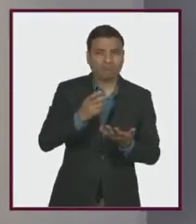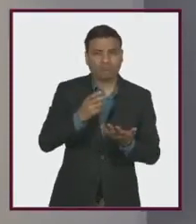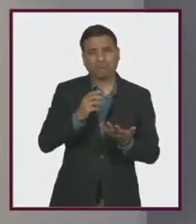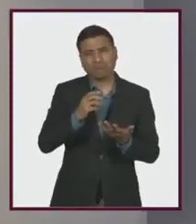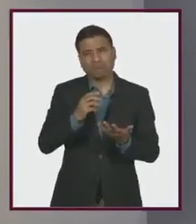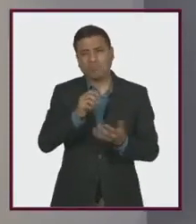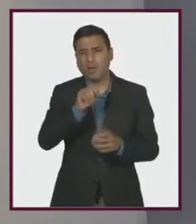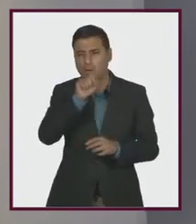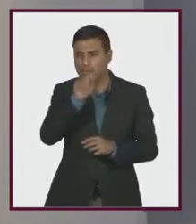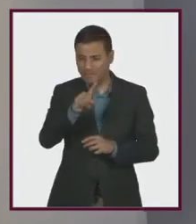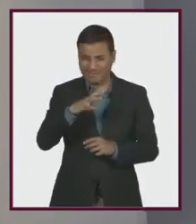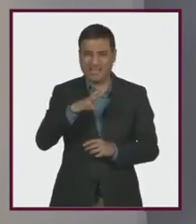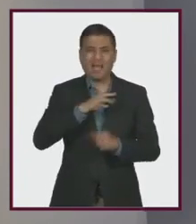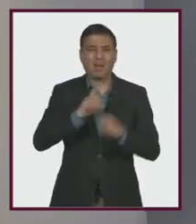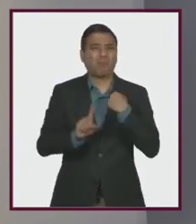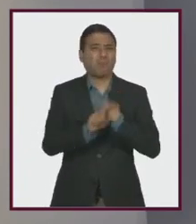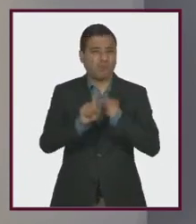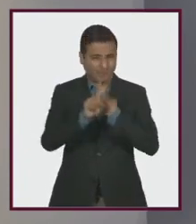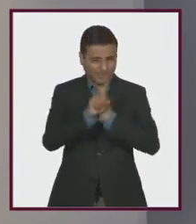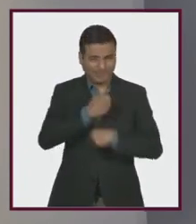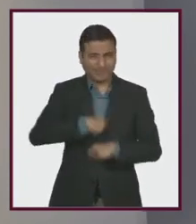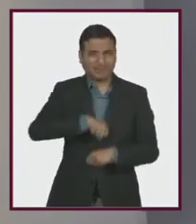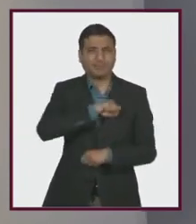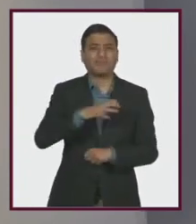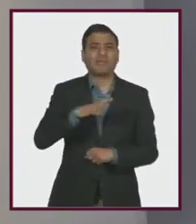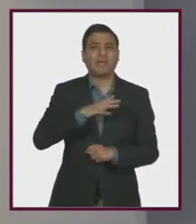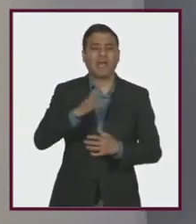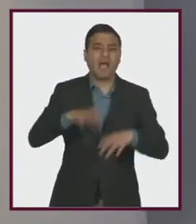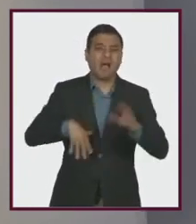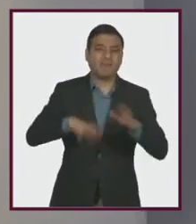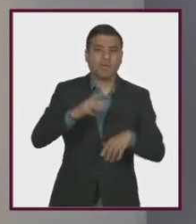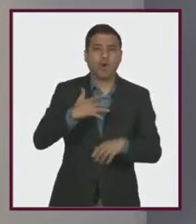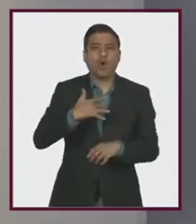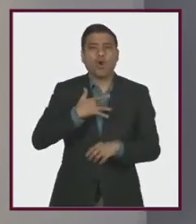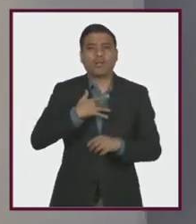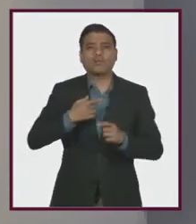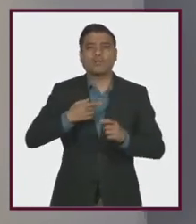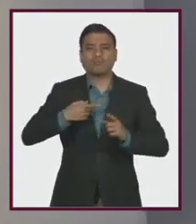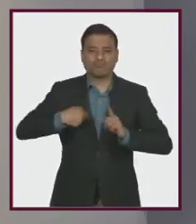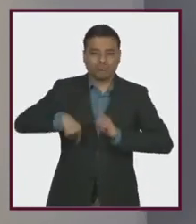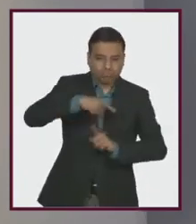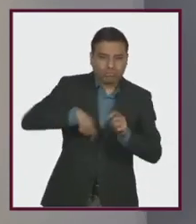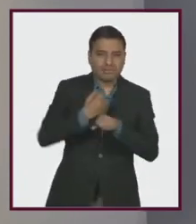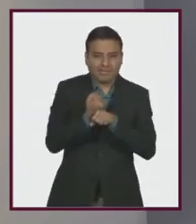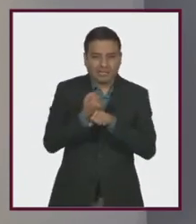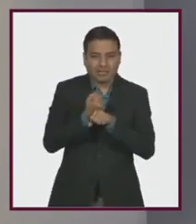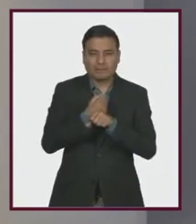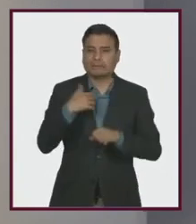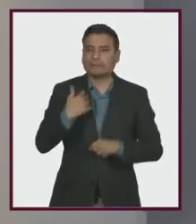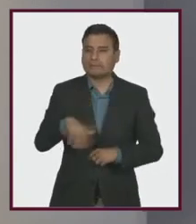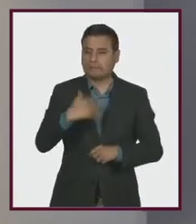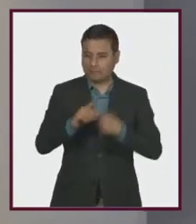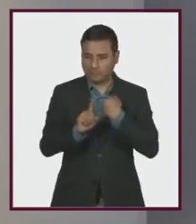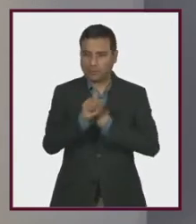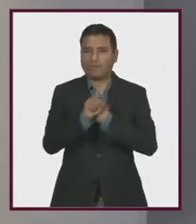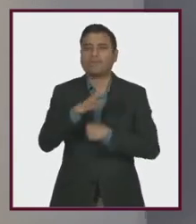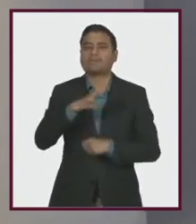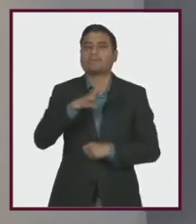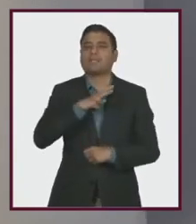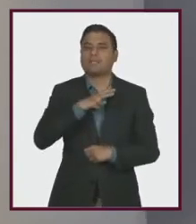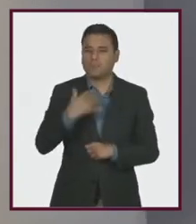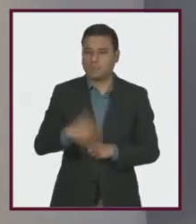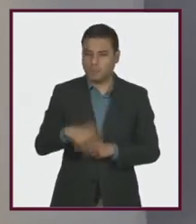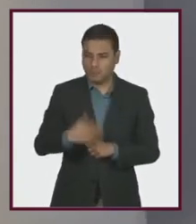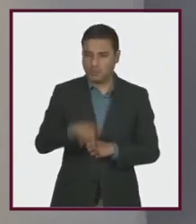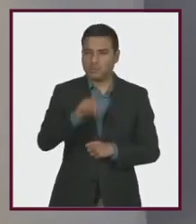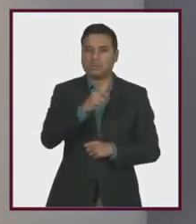tener alteraciones a nivel de la circulación, el corazón, etcétera. Entonces sí vale la pena tomar en cuenta que no